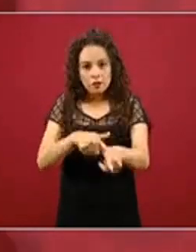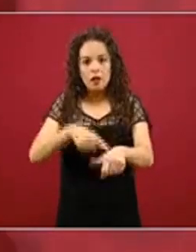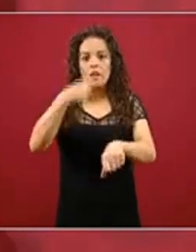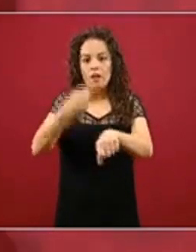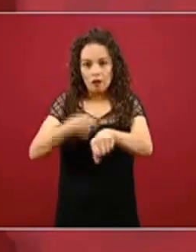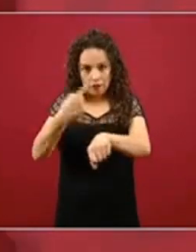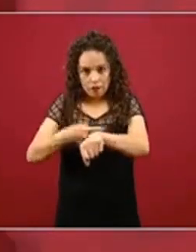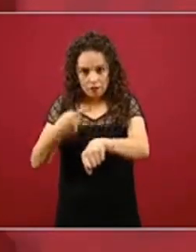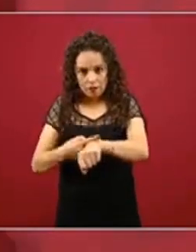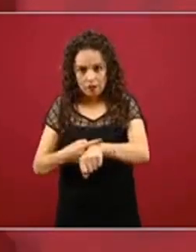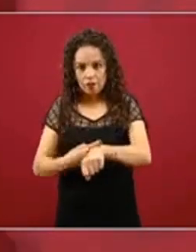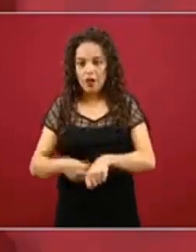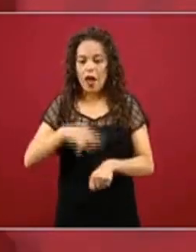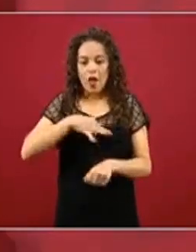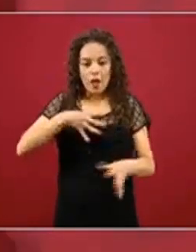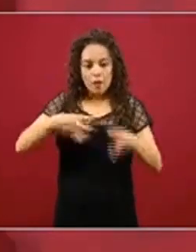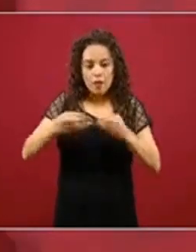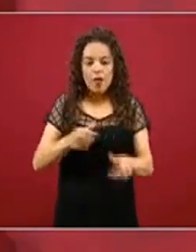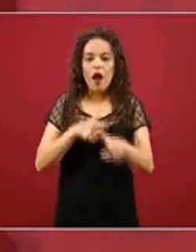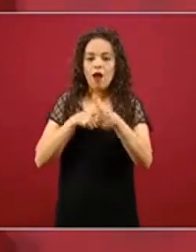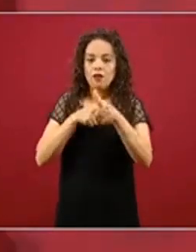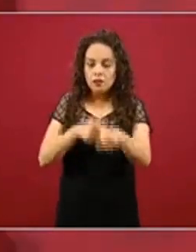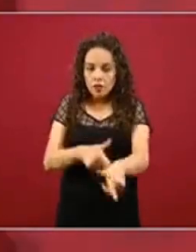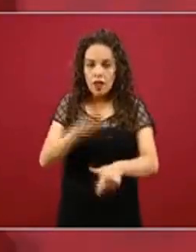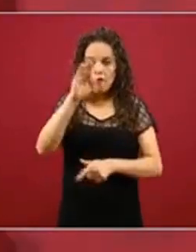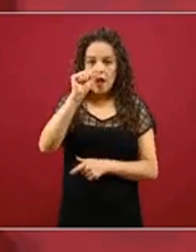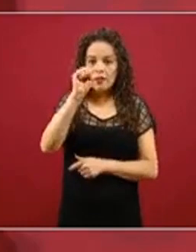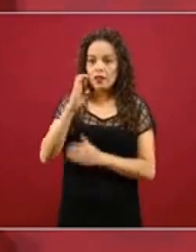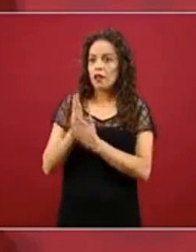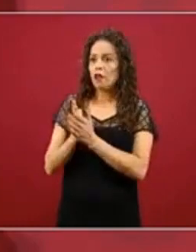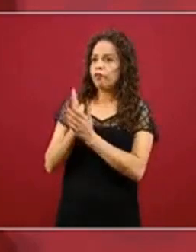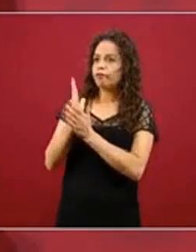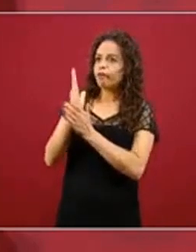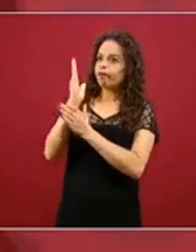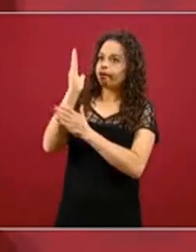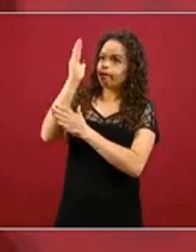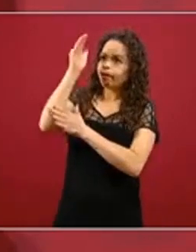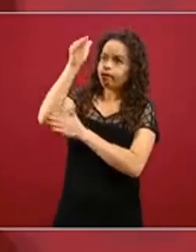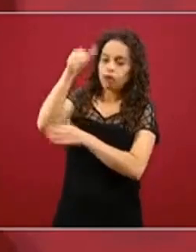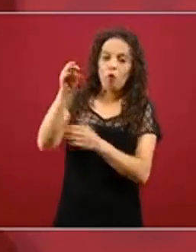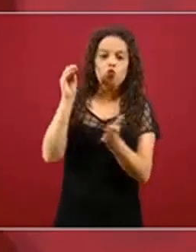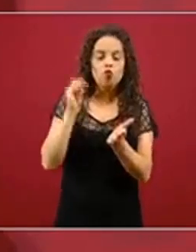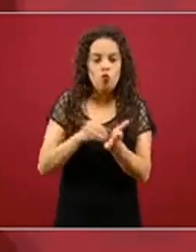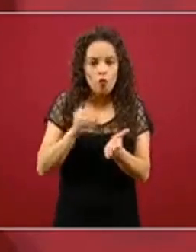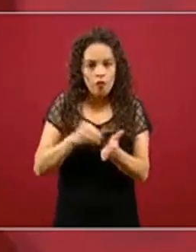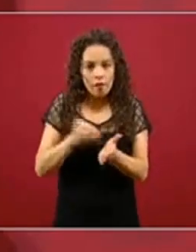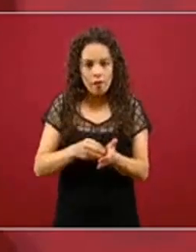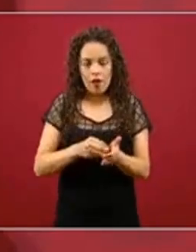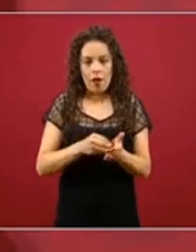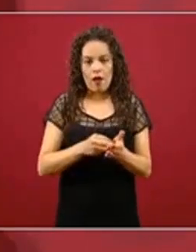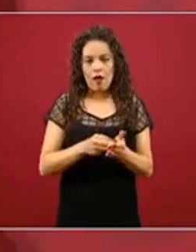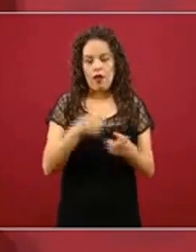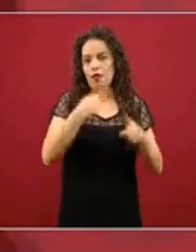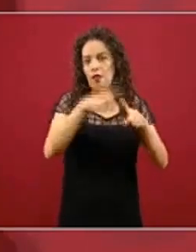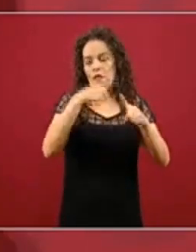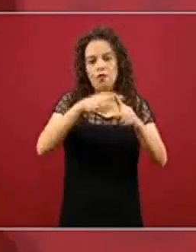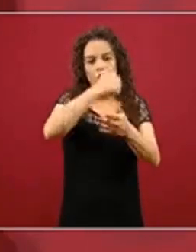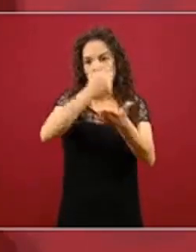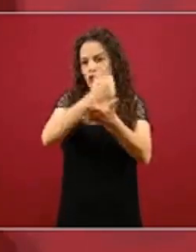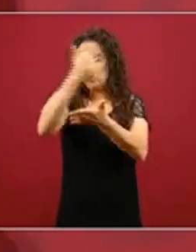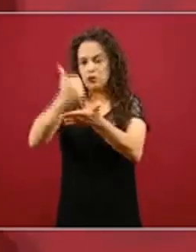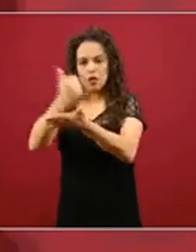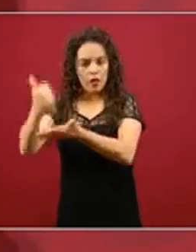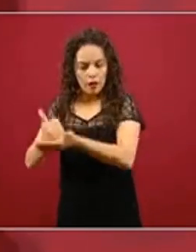la epidemia sigue todavía en la fase ascendente de la curva en la mayoría de las ciudades, como no